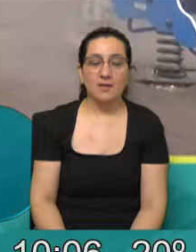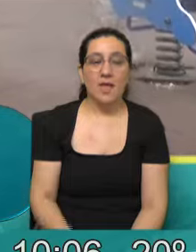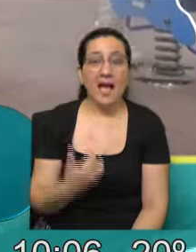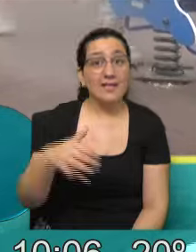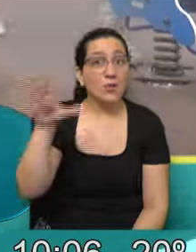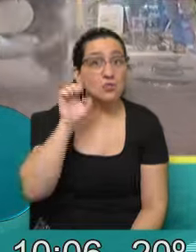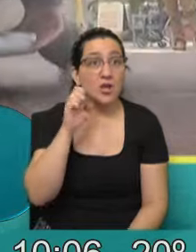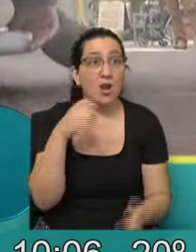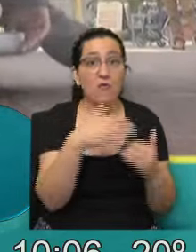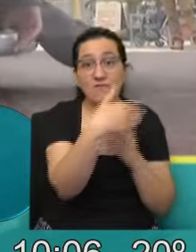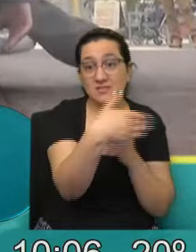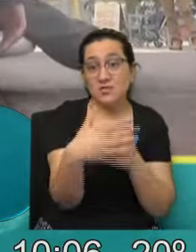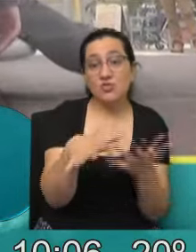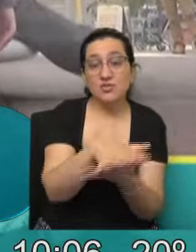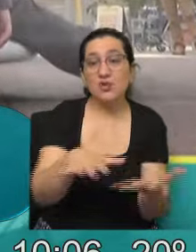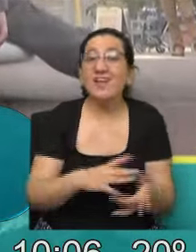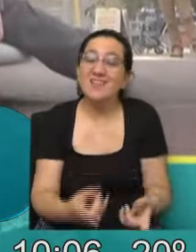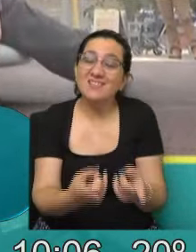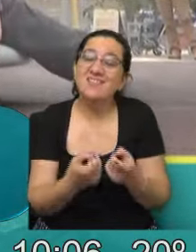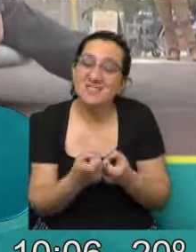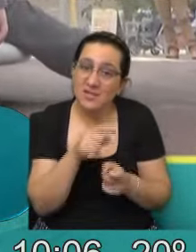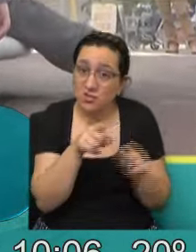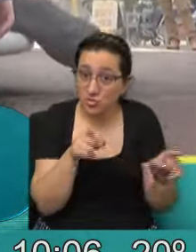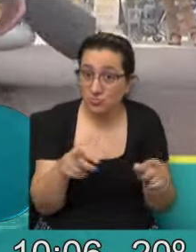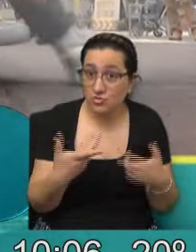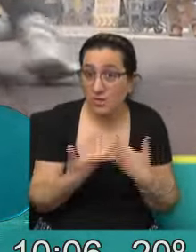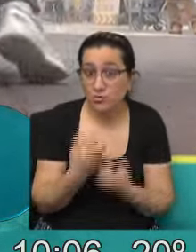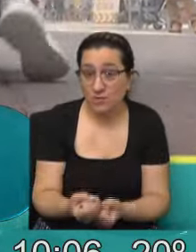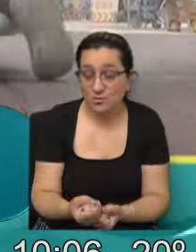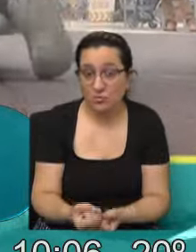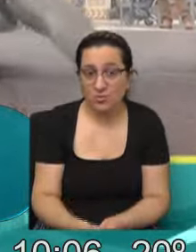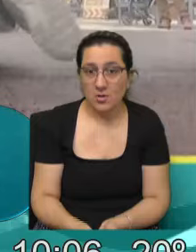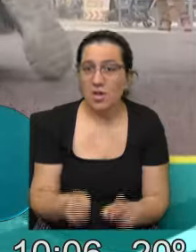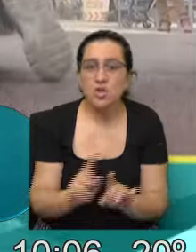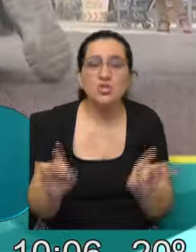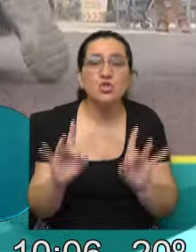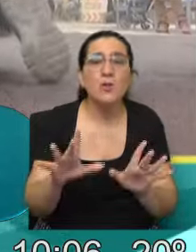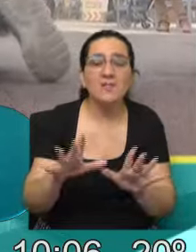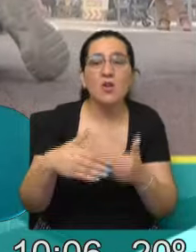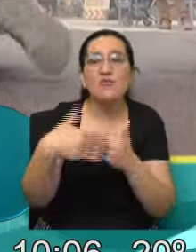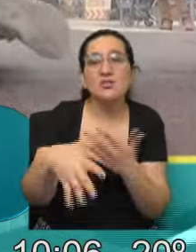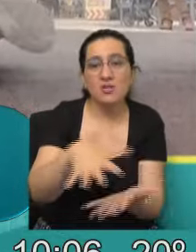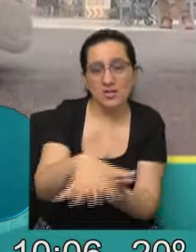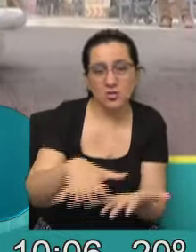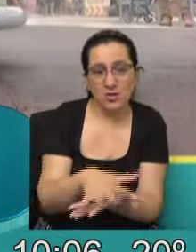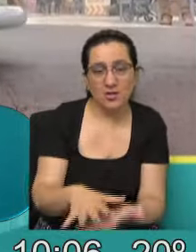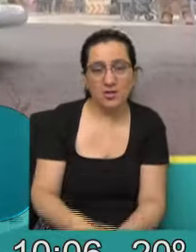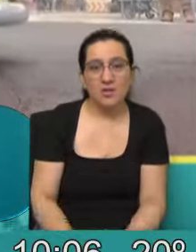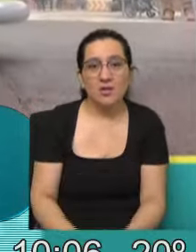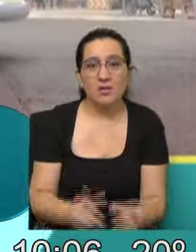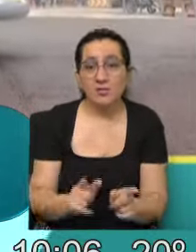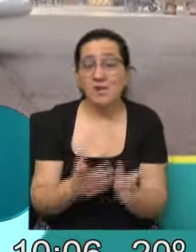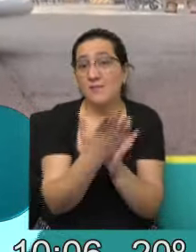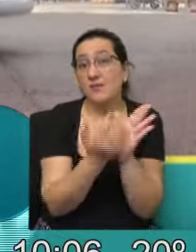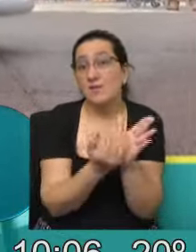a Los vecinos y vecinas de la zona que era lo que precisaban Qué era lo que necesitaban y no Solo lo de la zona también a escala te podría decir que departamental